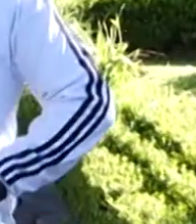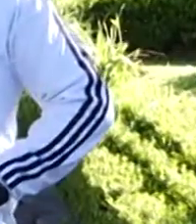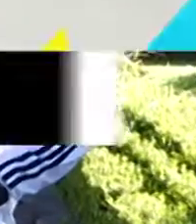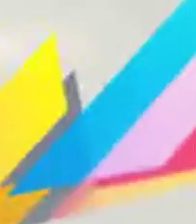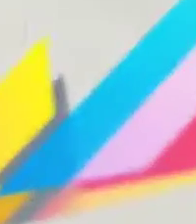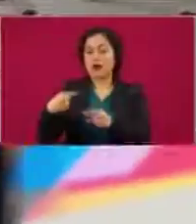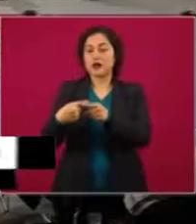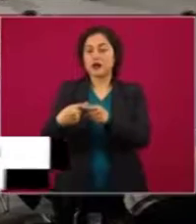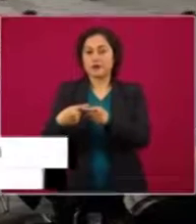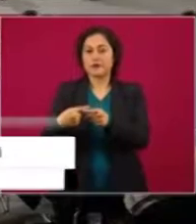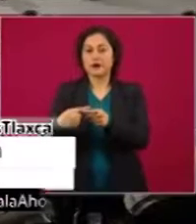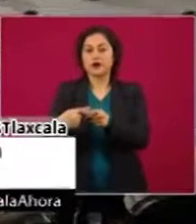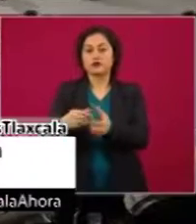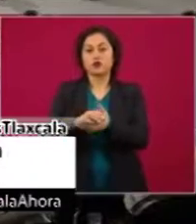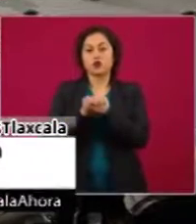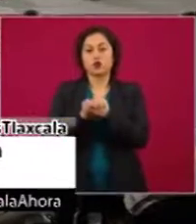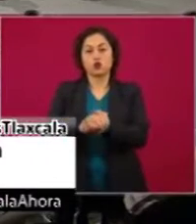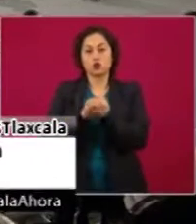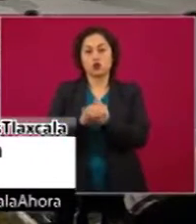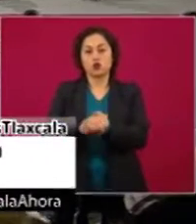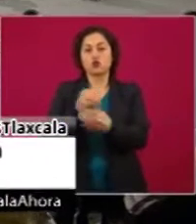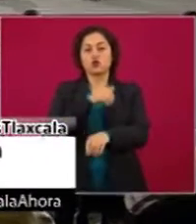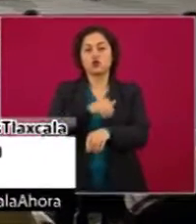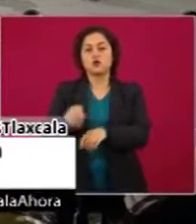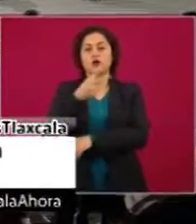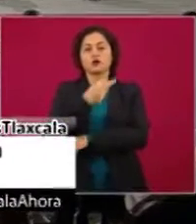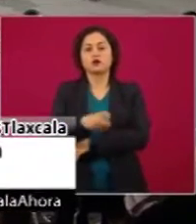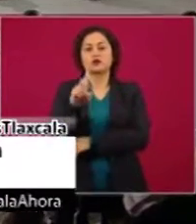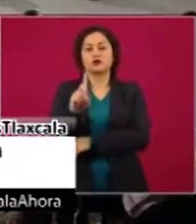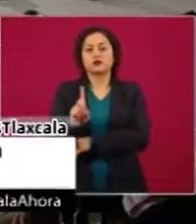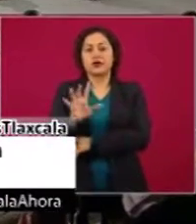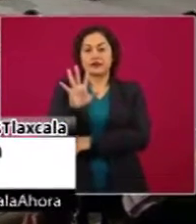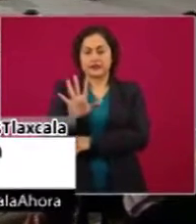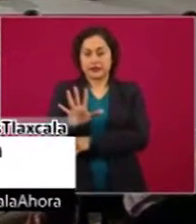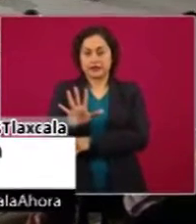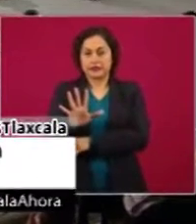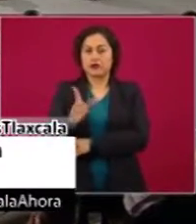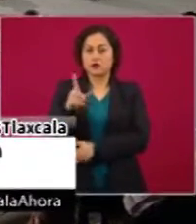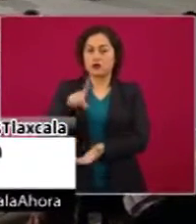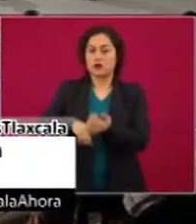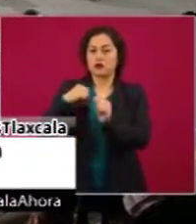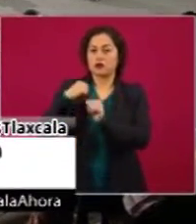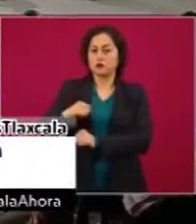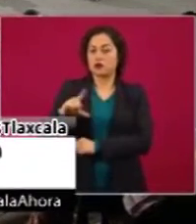Irecta. La rifa del avión presidencial trajo recursos por